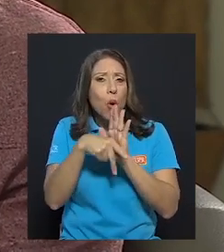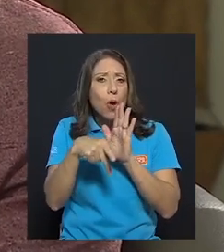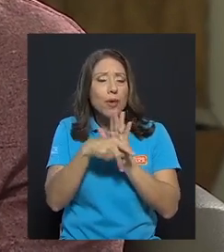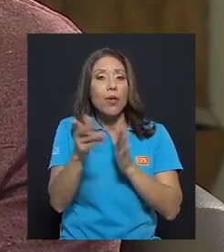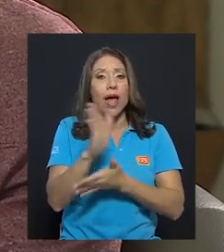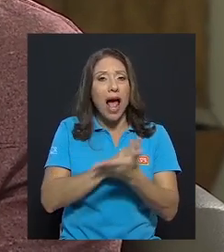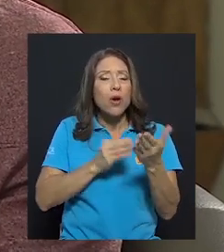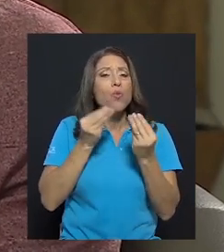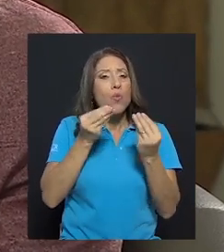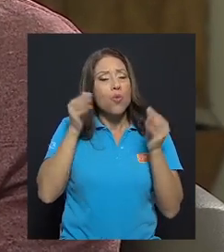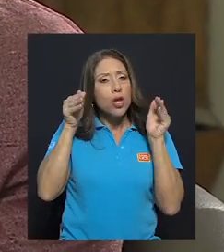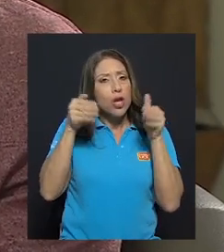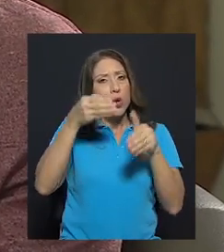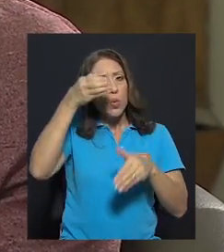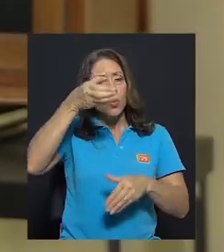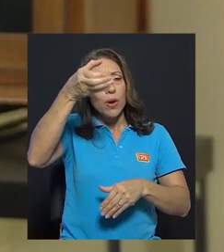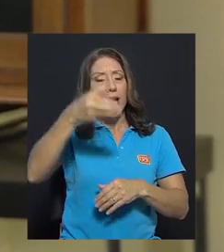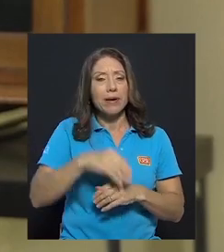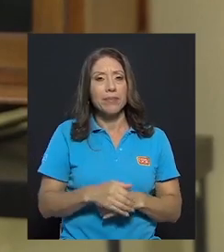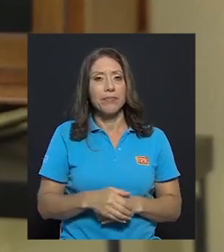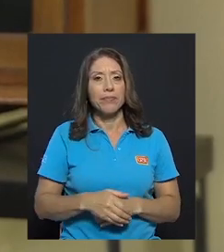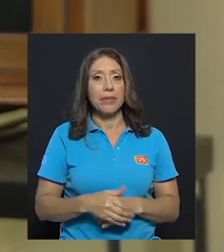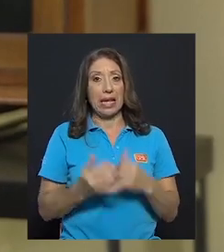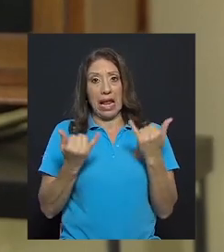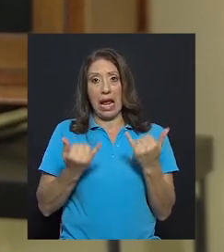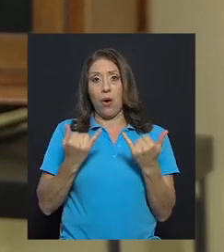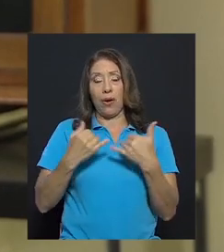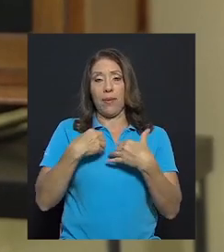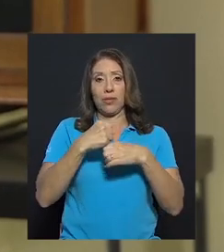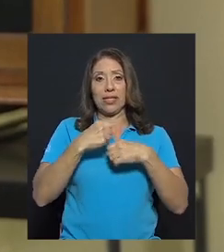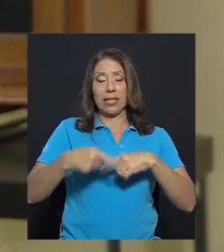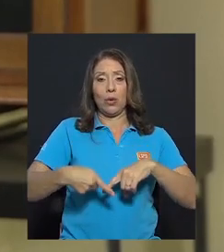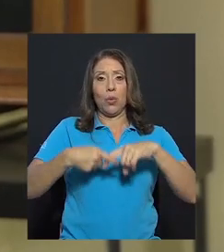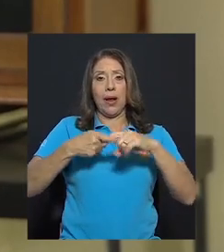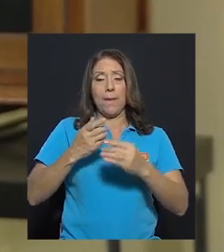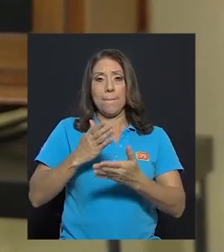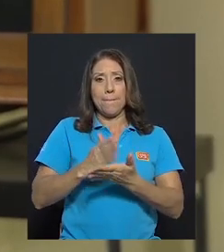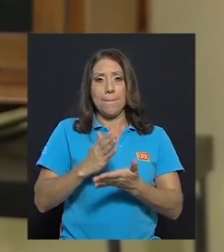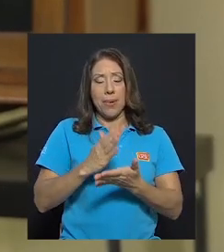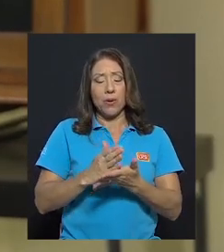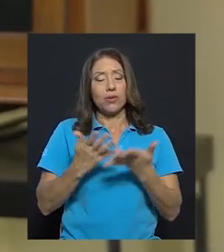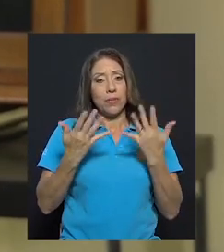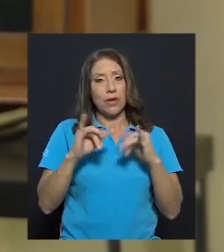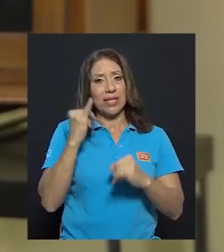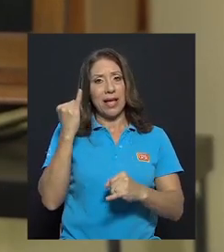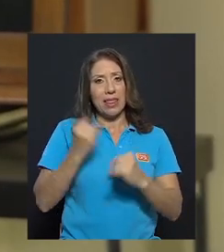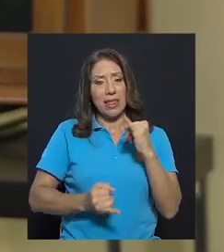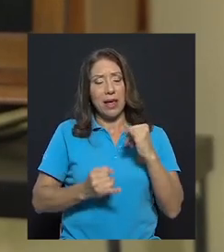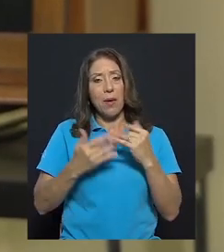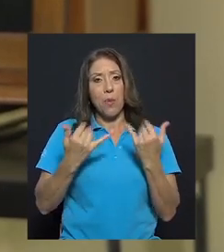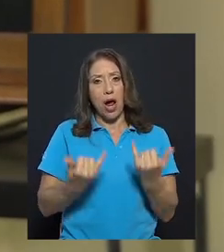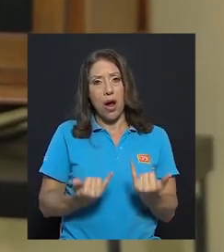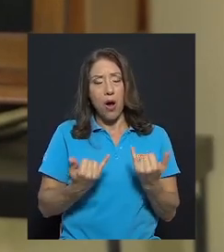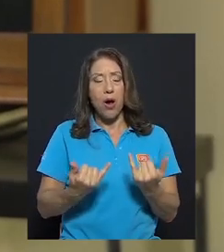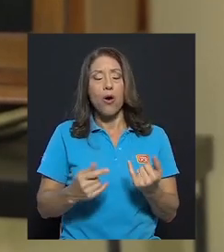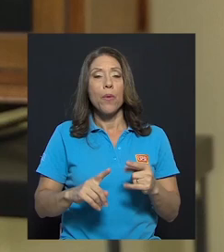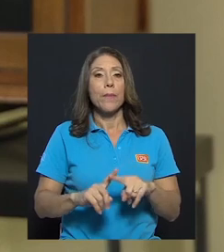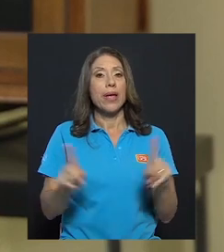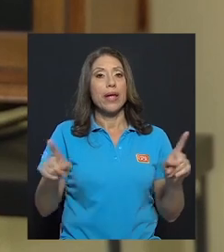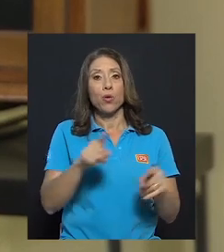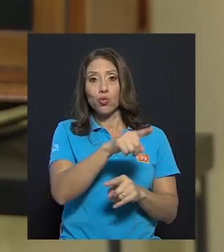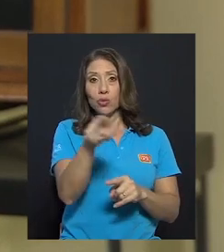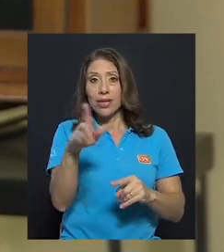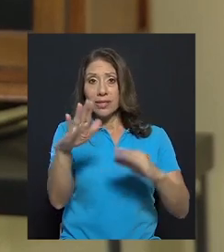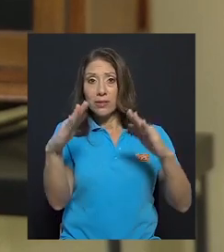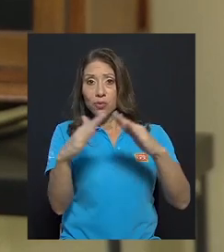muy cultural. Andy, vamos a hacer, y Fabiola, aquí una pausa, porque claro, ya este bloque se nos acaba. Así es